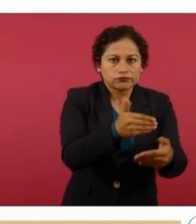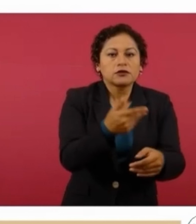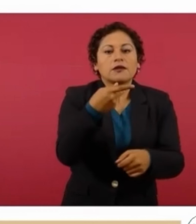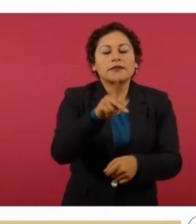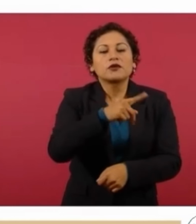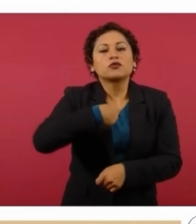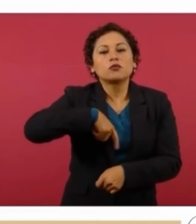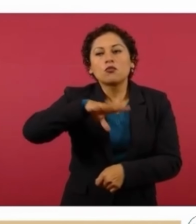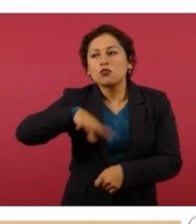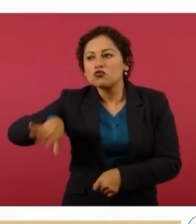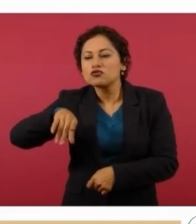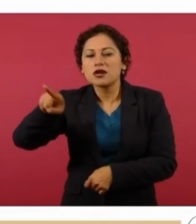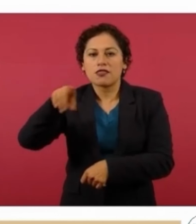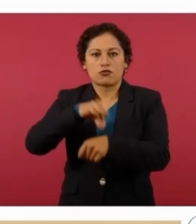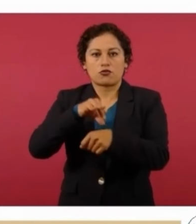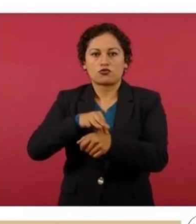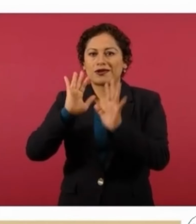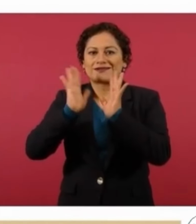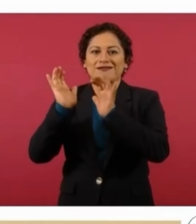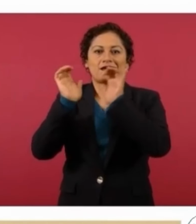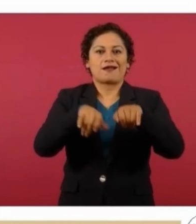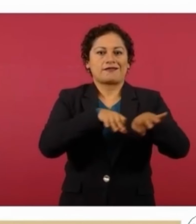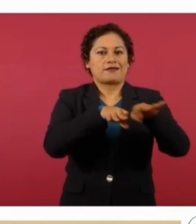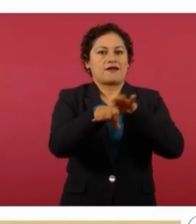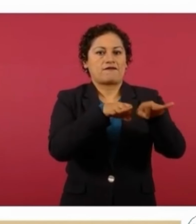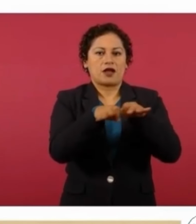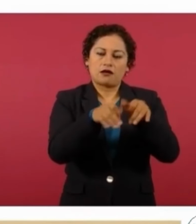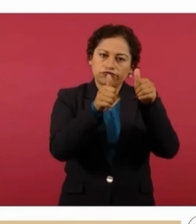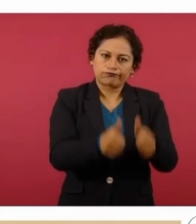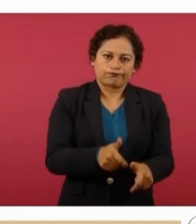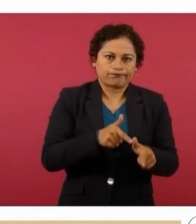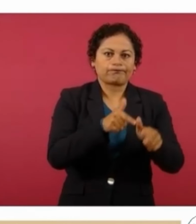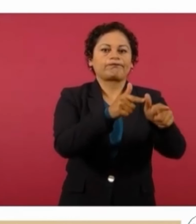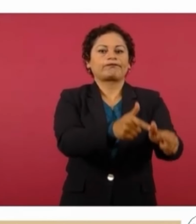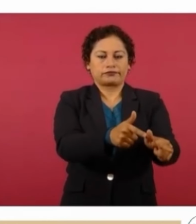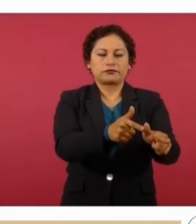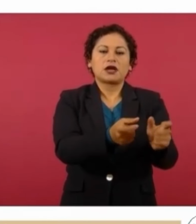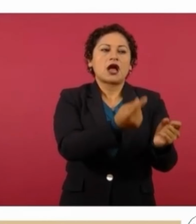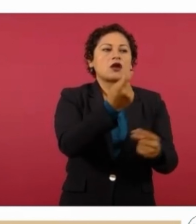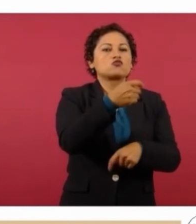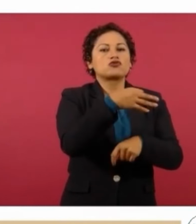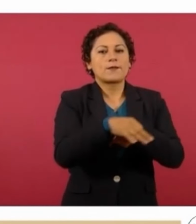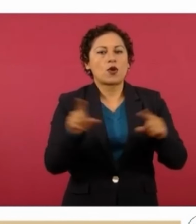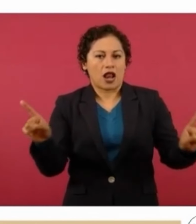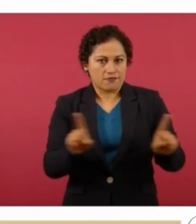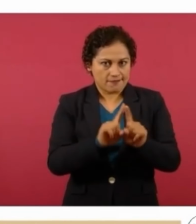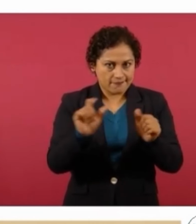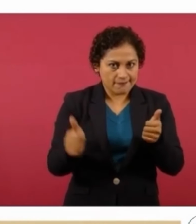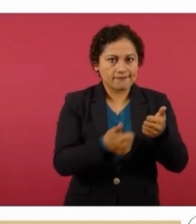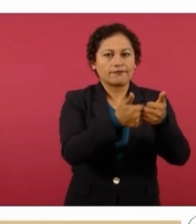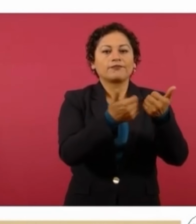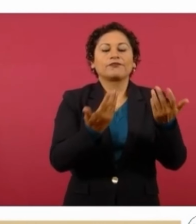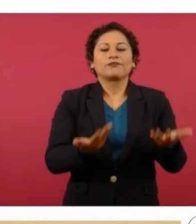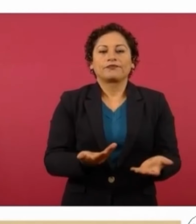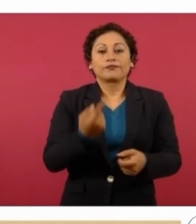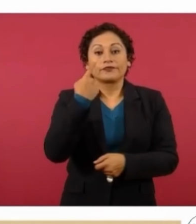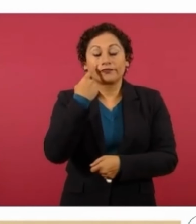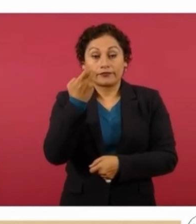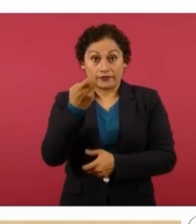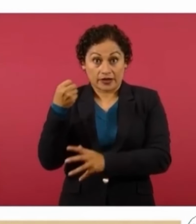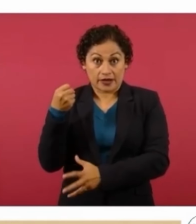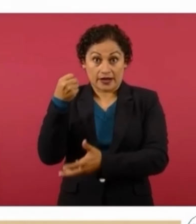permanente y se ayuden también complementariamente con los médicos residentes. El presupuesto que se ejerce en Nayarit desde